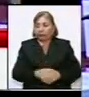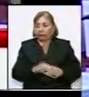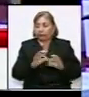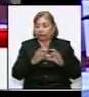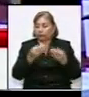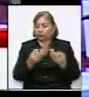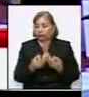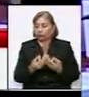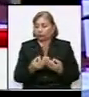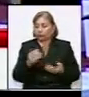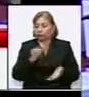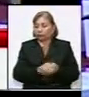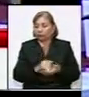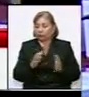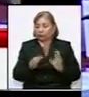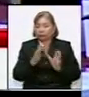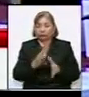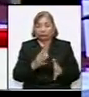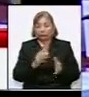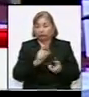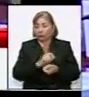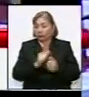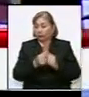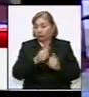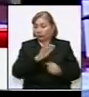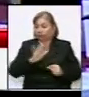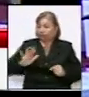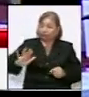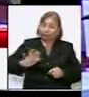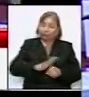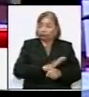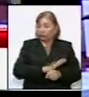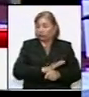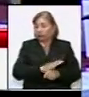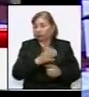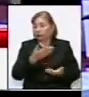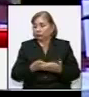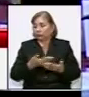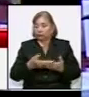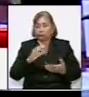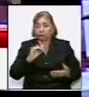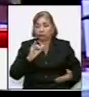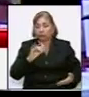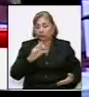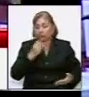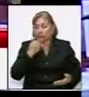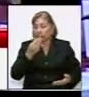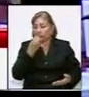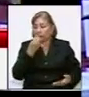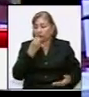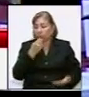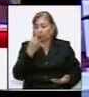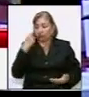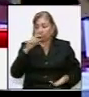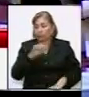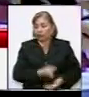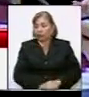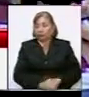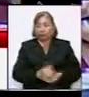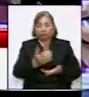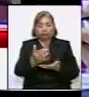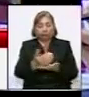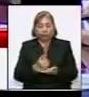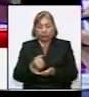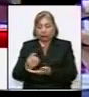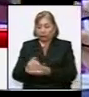y que a su vez hayan cancelado el ínter o de la reparación civil y la deuda alimentaria en paga recuperarán